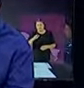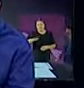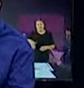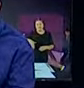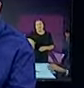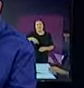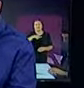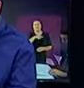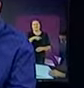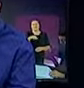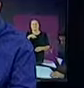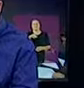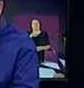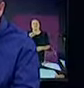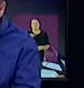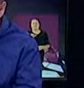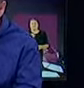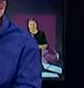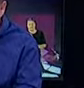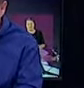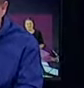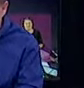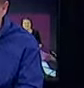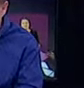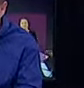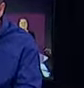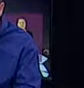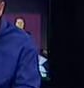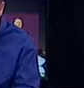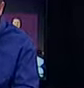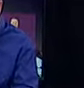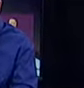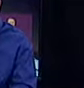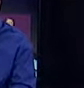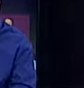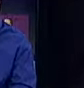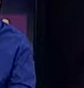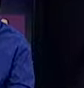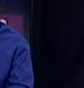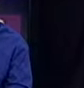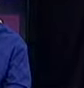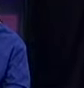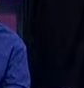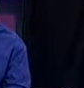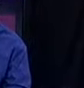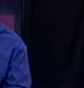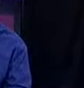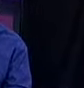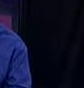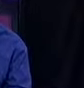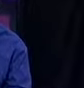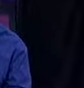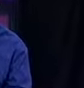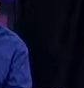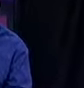pediría. También pues vamos a los amigos de Animal Político que le echen una revisada. Los premios Nobel a veces tienen algo interesante